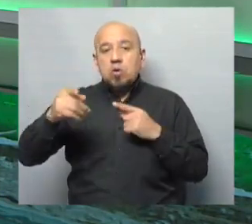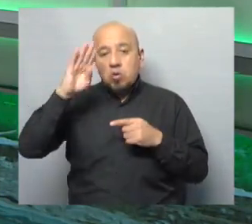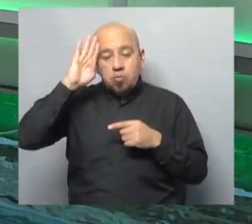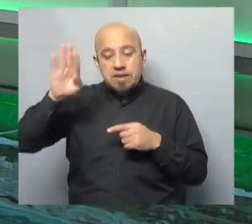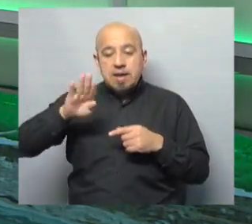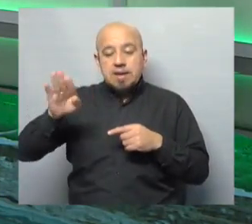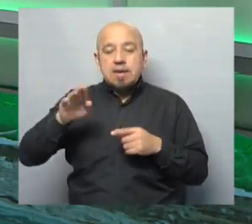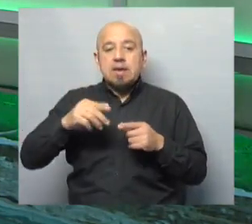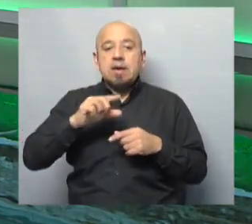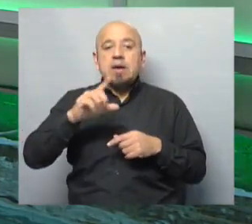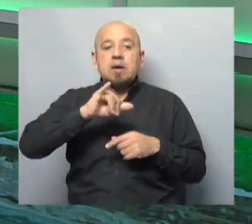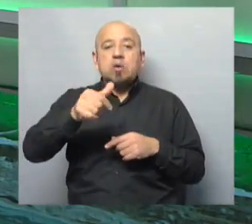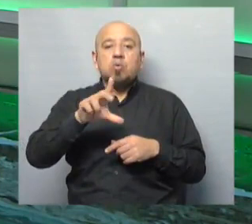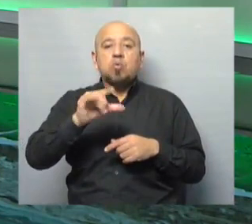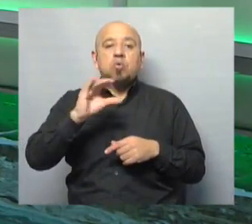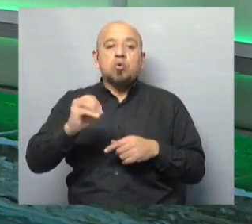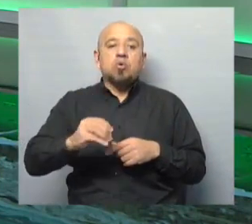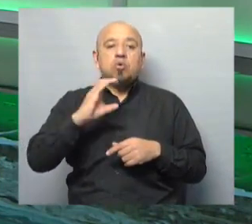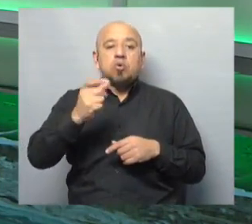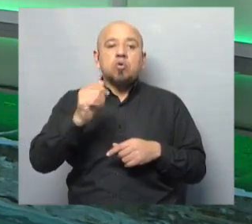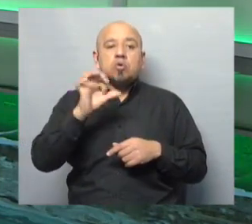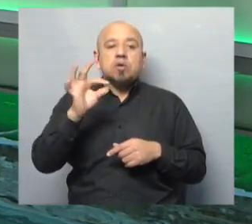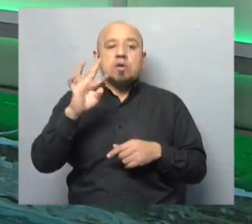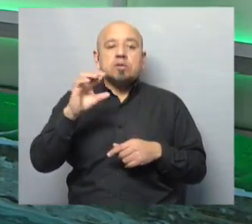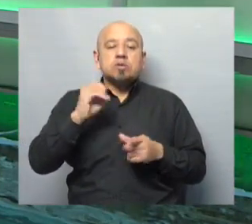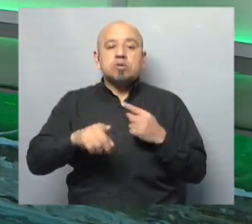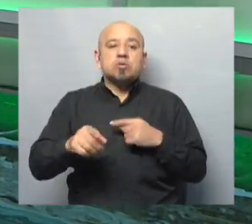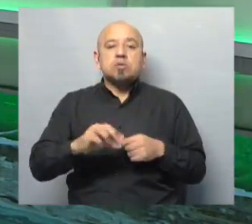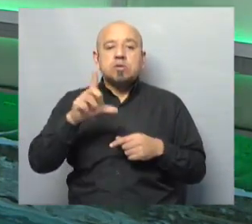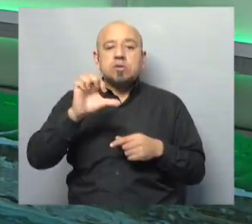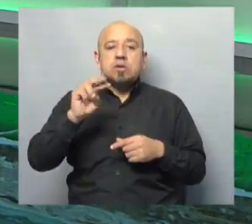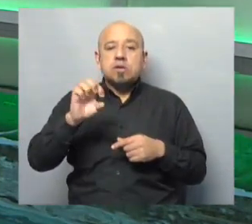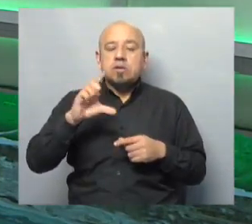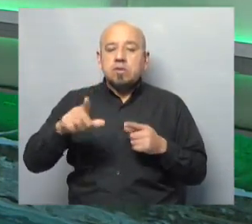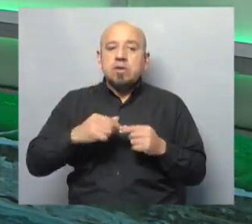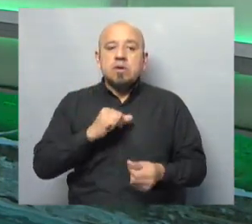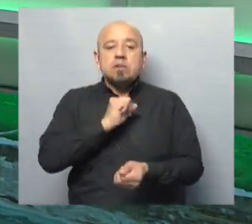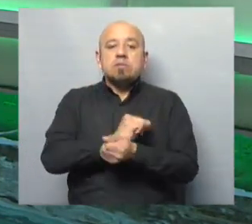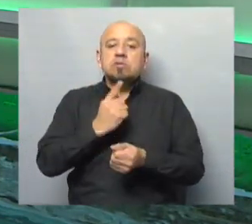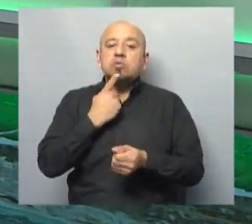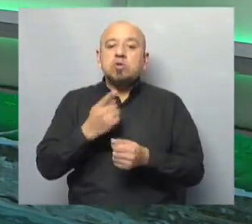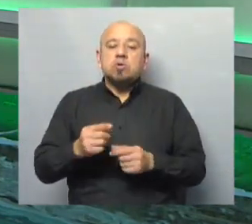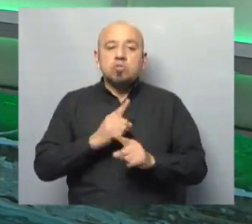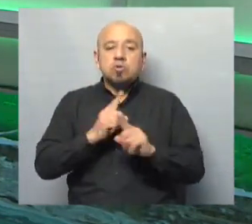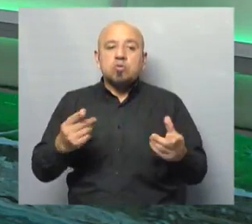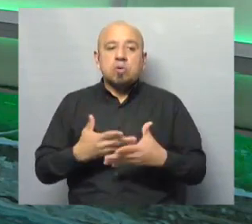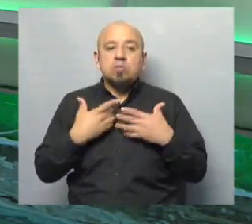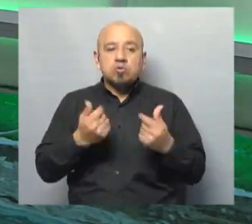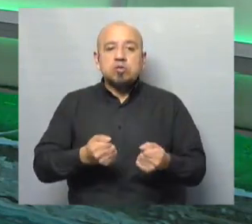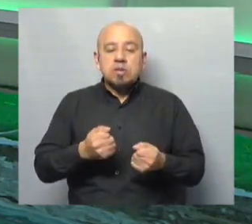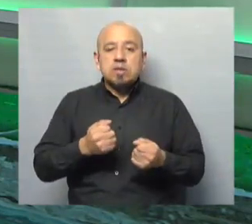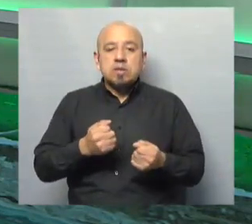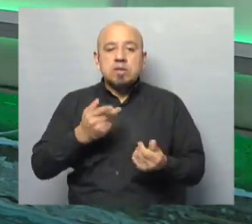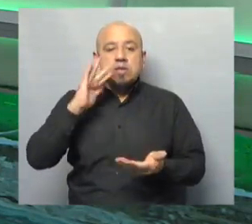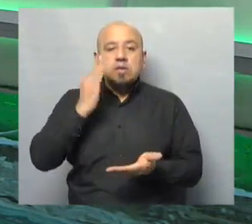y también en la placa que recuerda el contraalmirante oscar level que fue preso político por no apoyar el golpe de estado